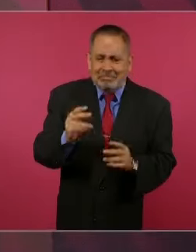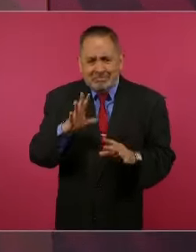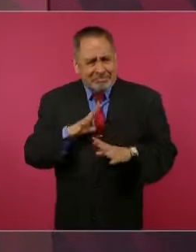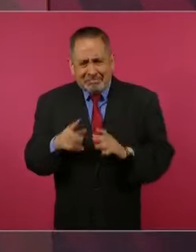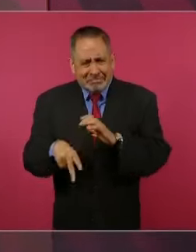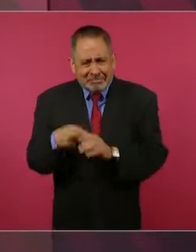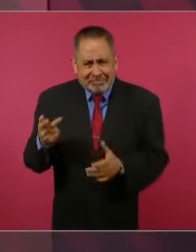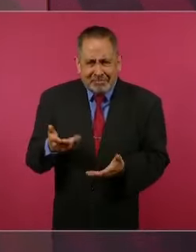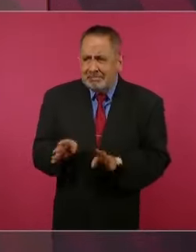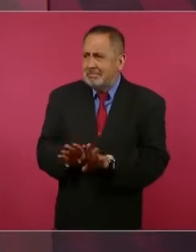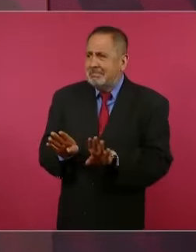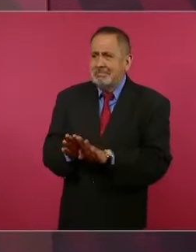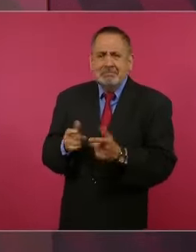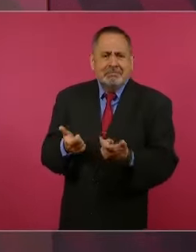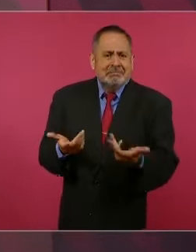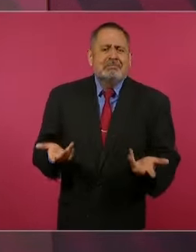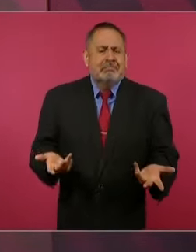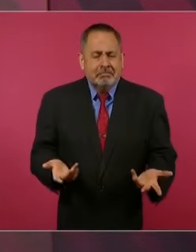mínima